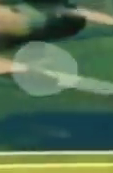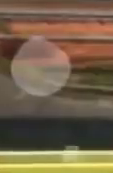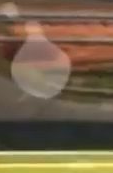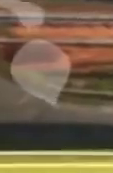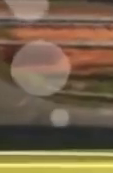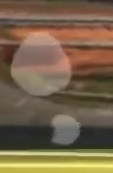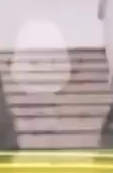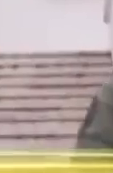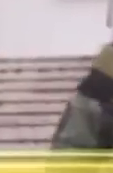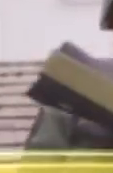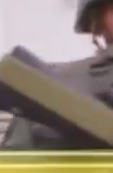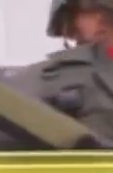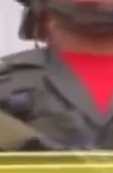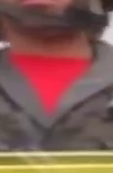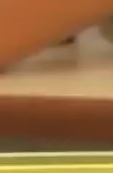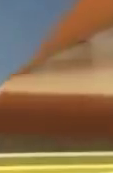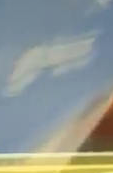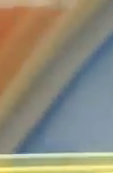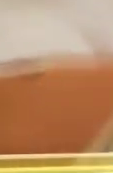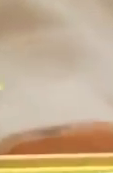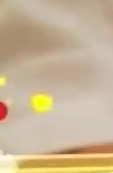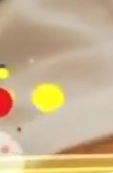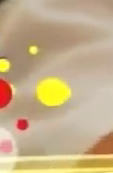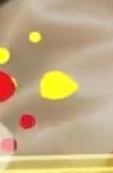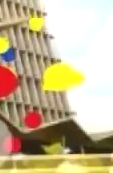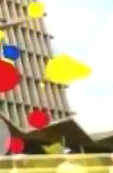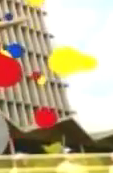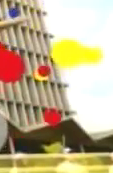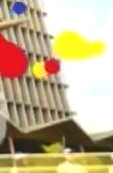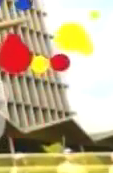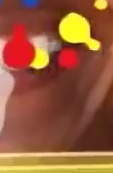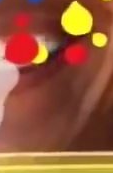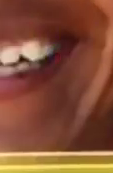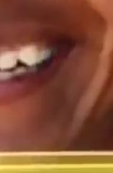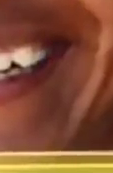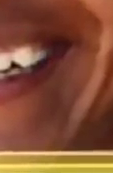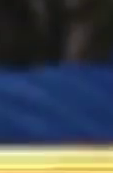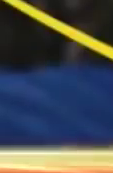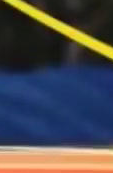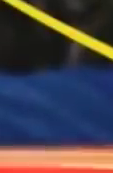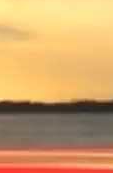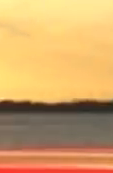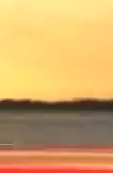Ha culminado esta transmisión conjunta de radio y televisión.